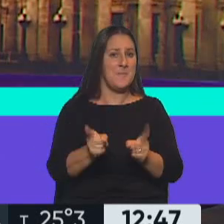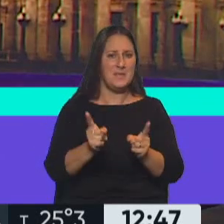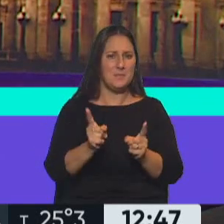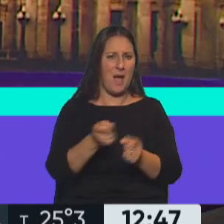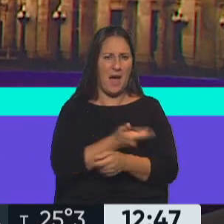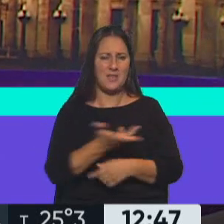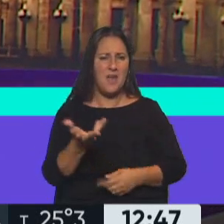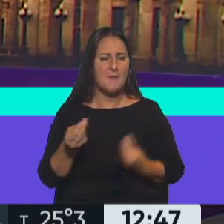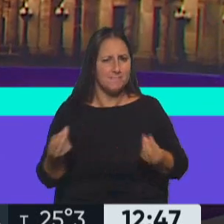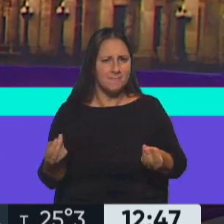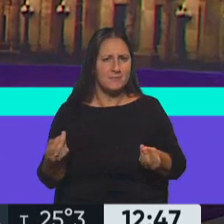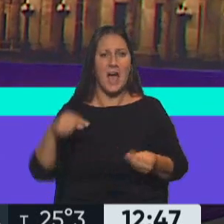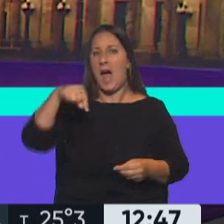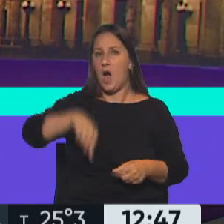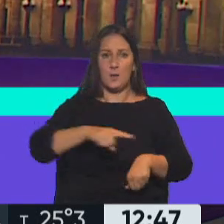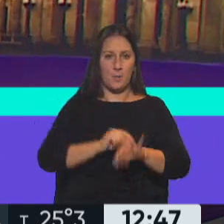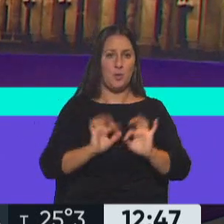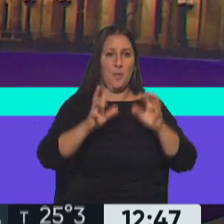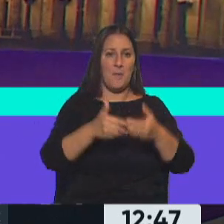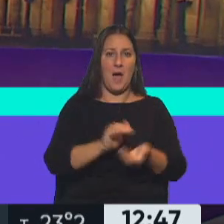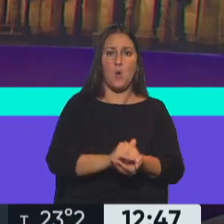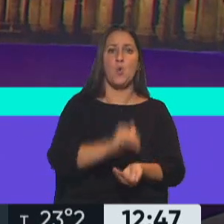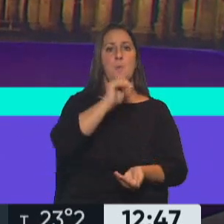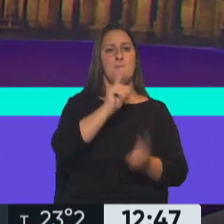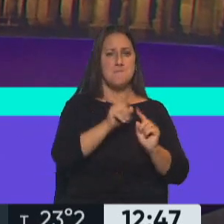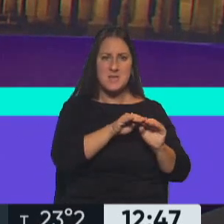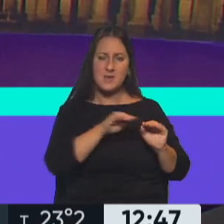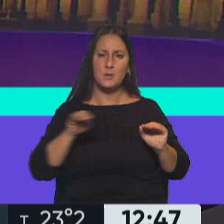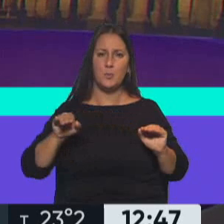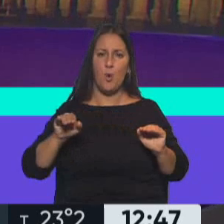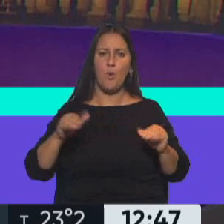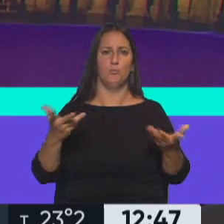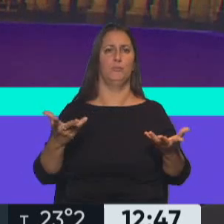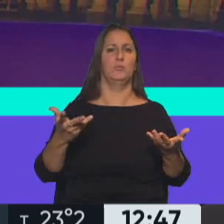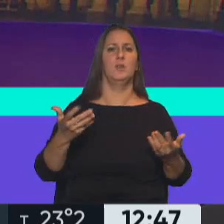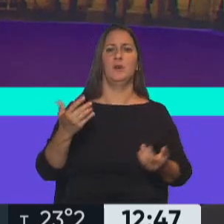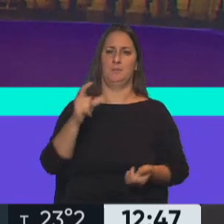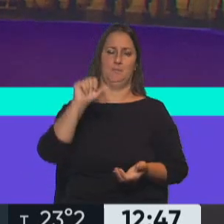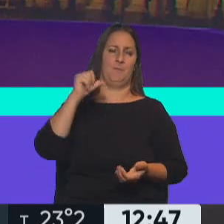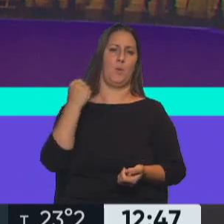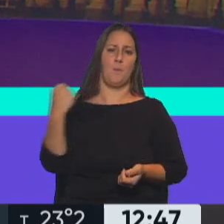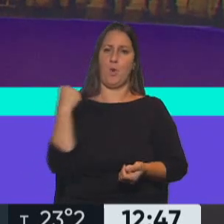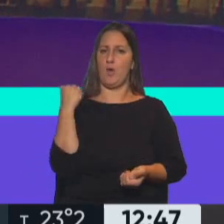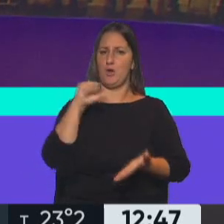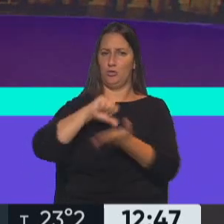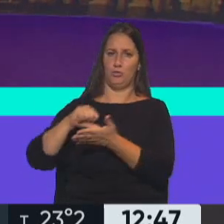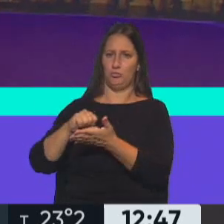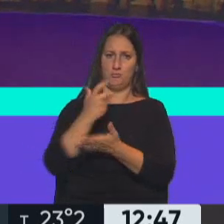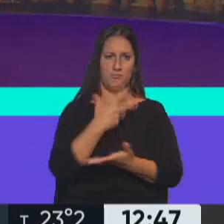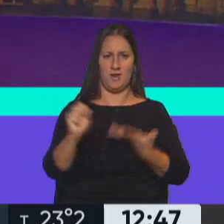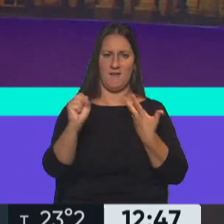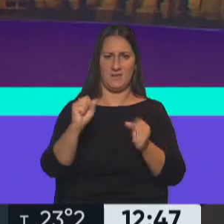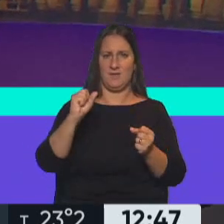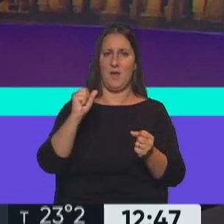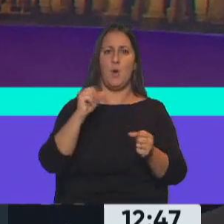mismo, y ahora tenemos una pandemia y el patrón de acumulación sigue siendo el mismo, los grandes ricos, los grandes poderosos se la llevan